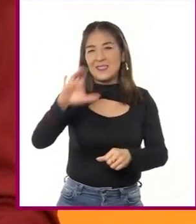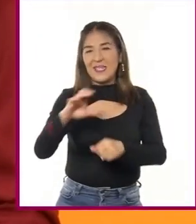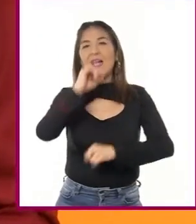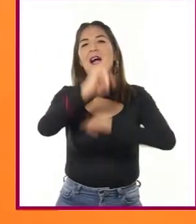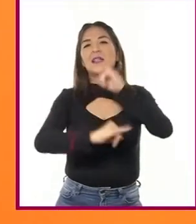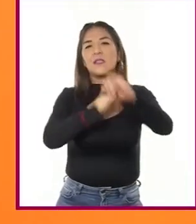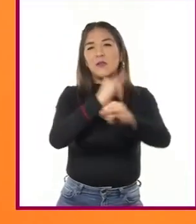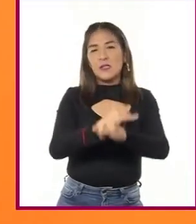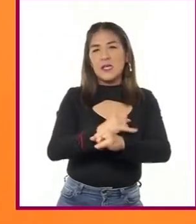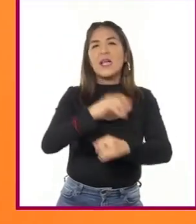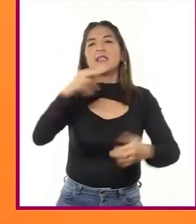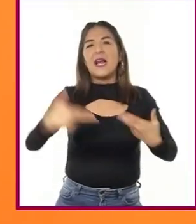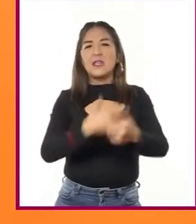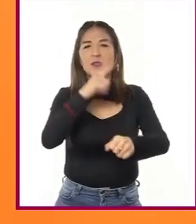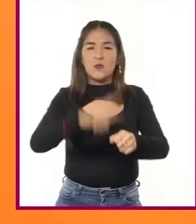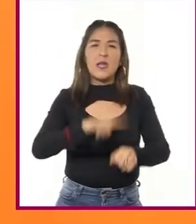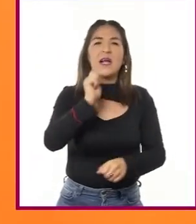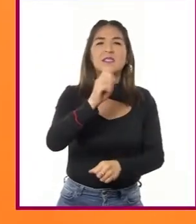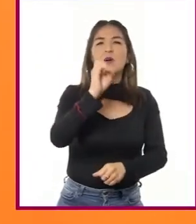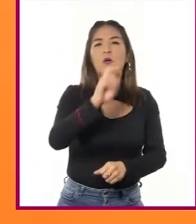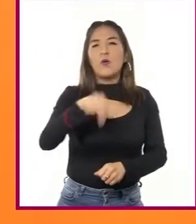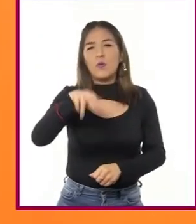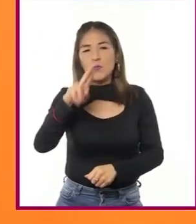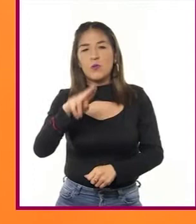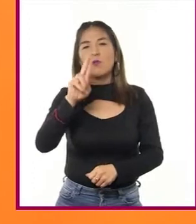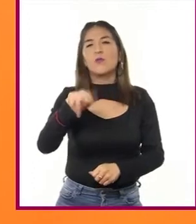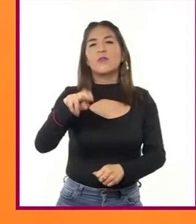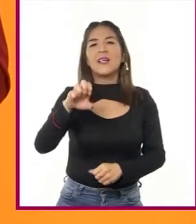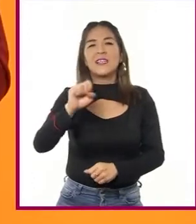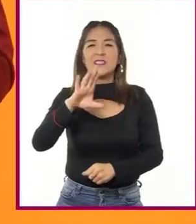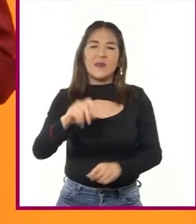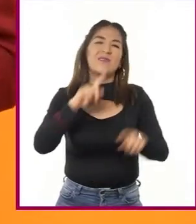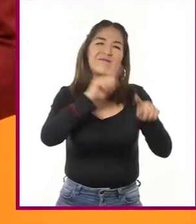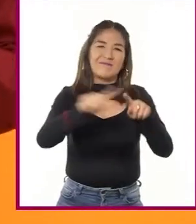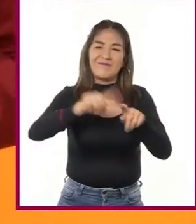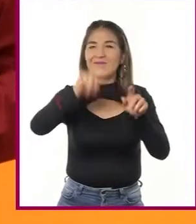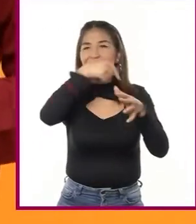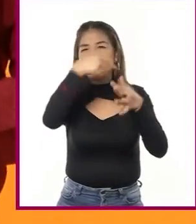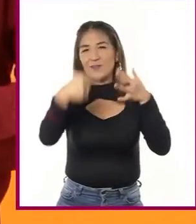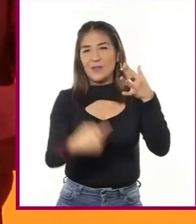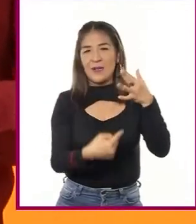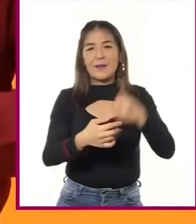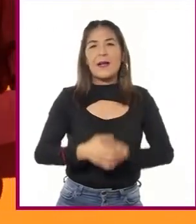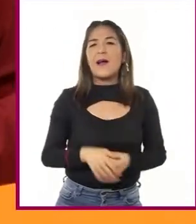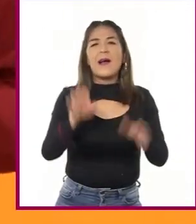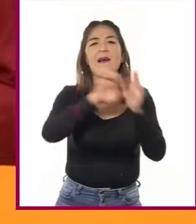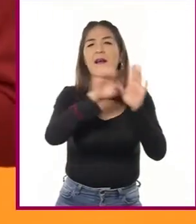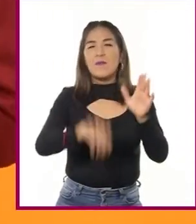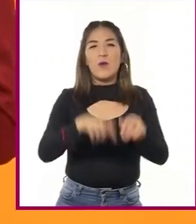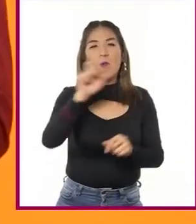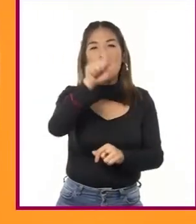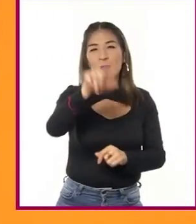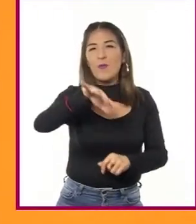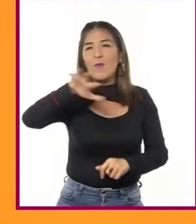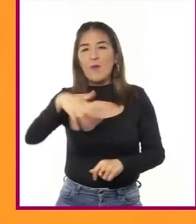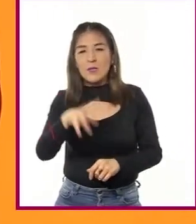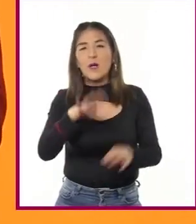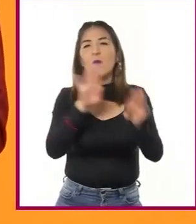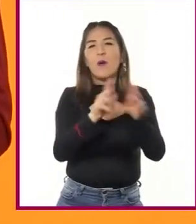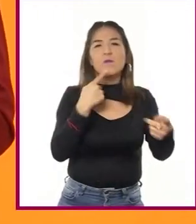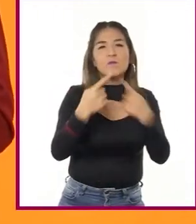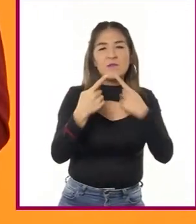internacionales, como podría ser la ONU, UNESCO, entre otras. Por ejemplo, cuando hicimos la búsqueda Criterios para